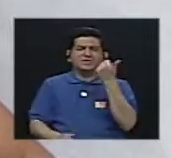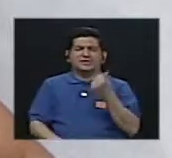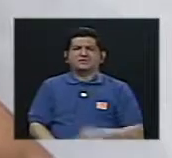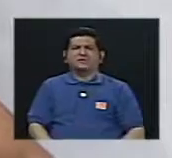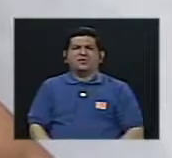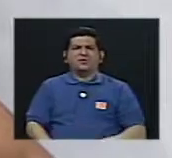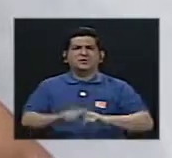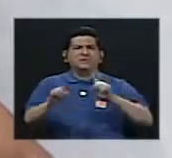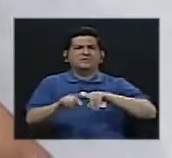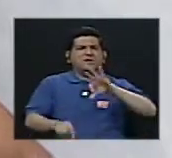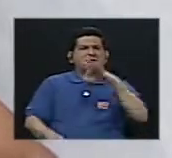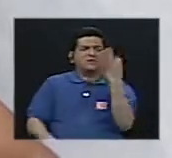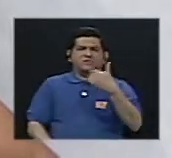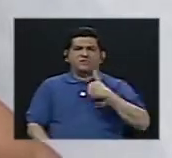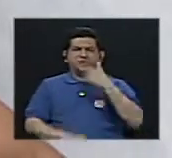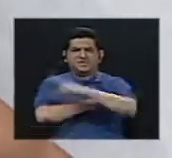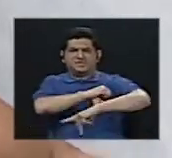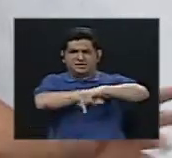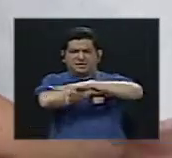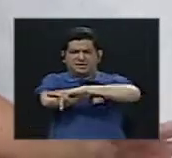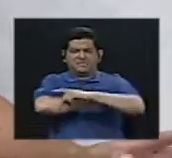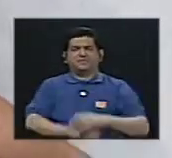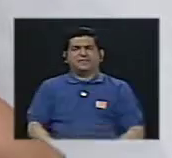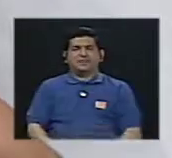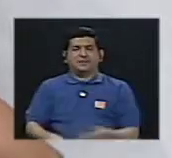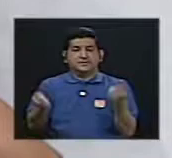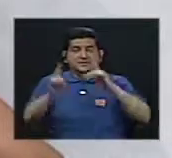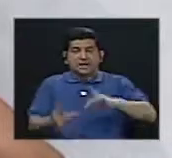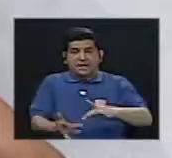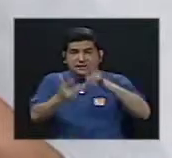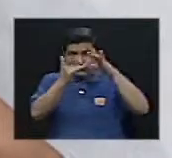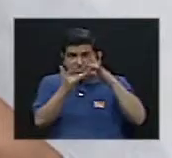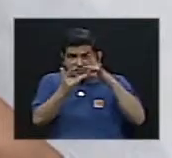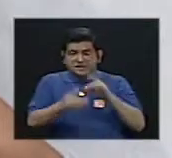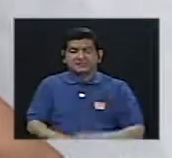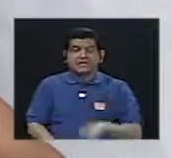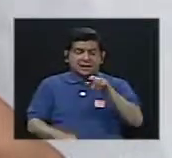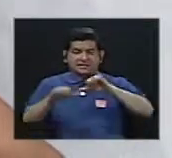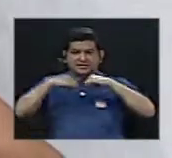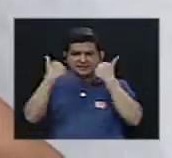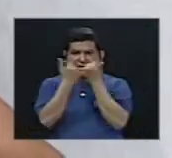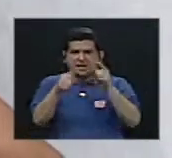expresiones que también tuvo el país. En el caso particular de la cofradía,